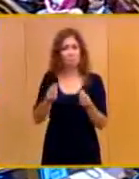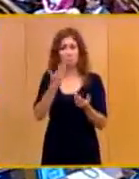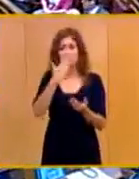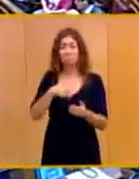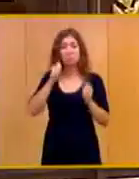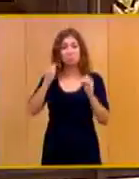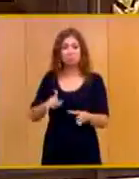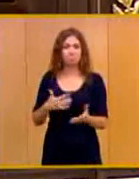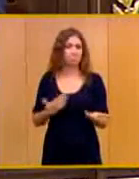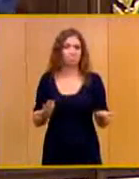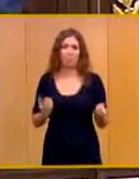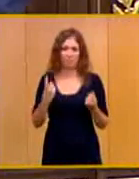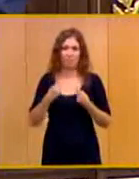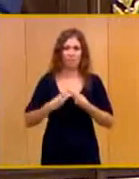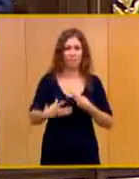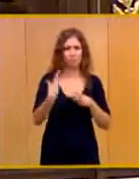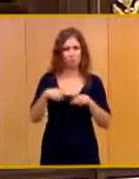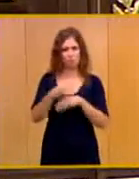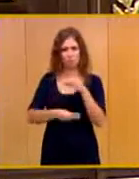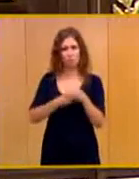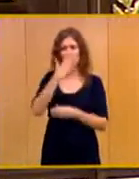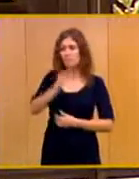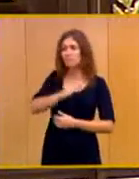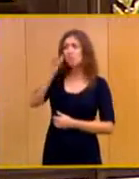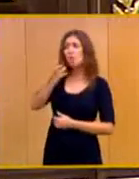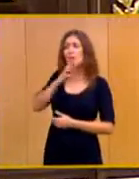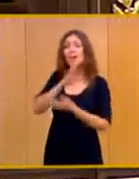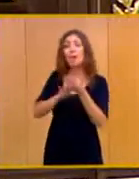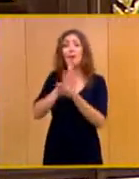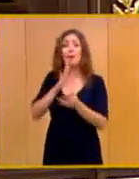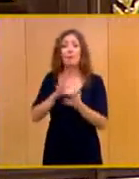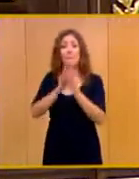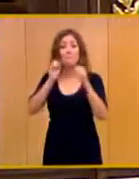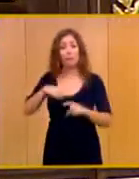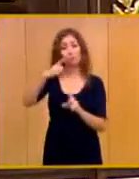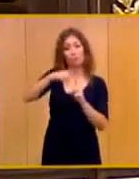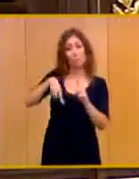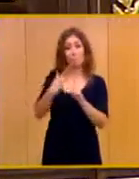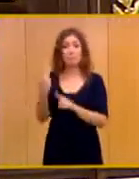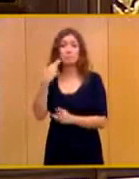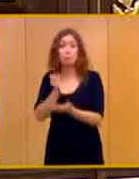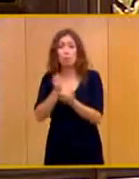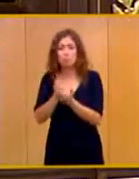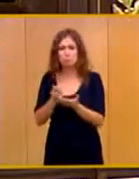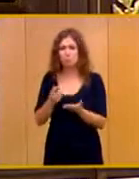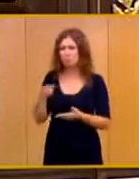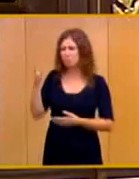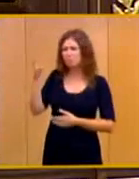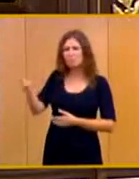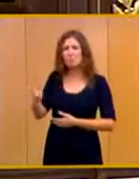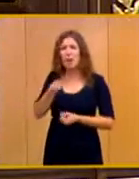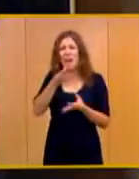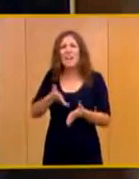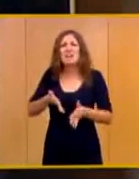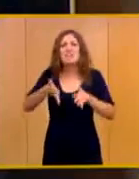Señor Rajoy, debate sobre el Pacto de Toledo y las pensiones. No ha dicho ni una sola palabra sobre el futuro